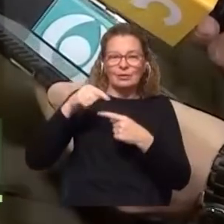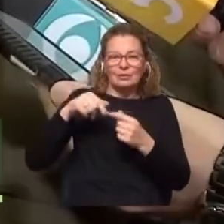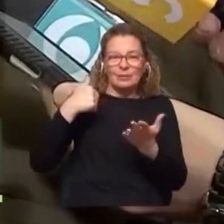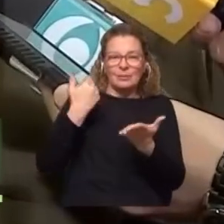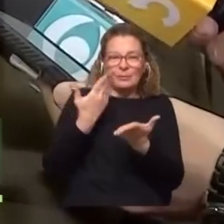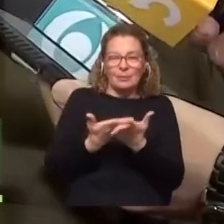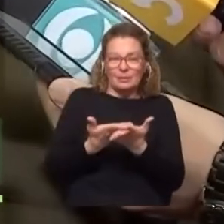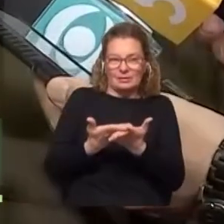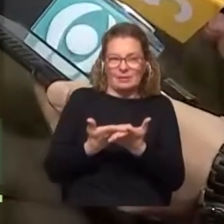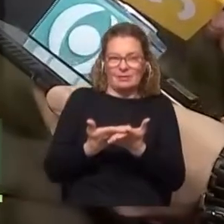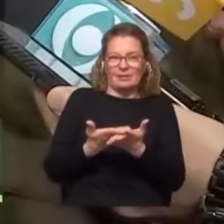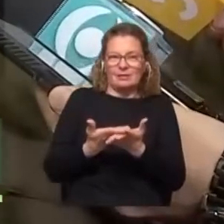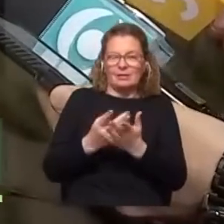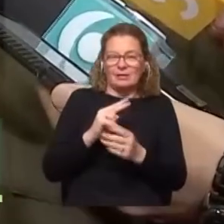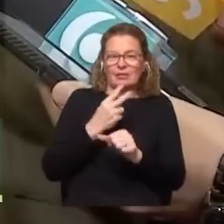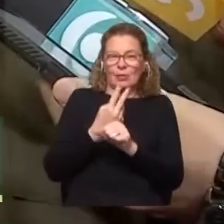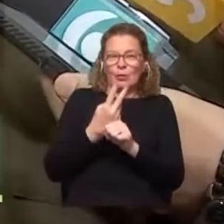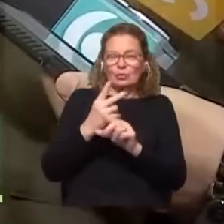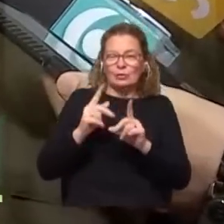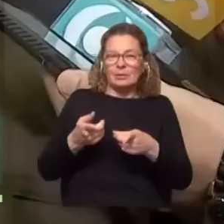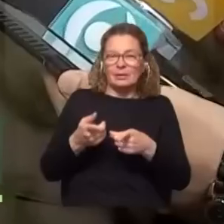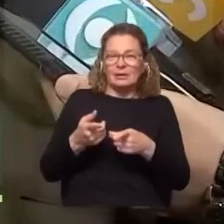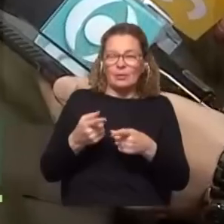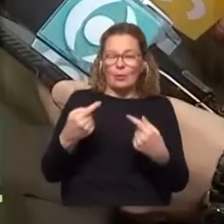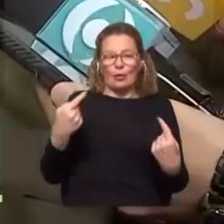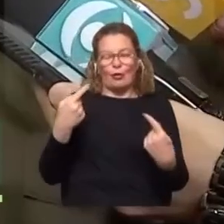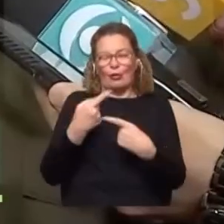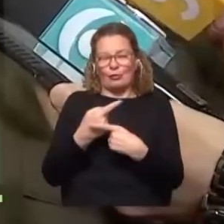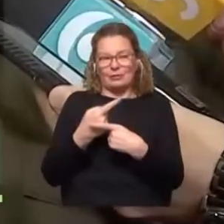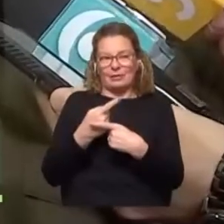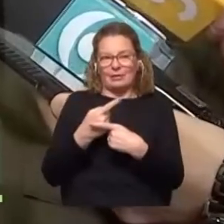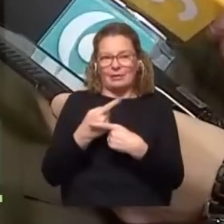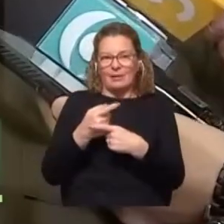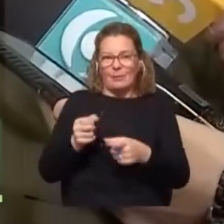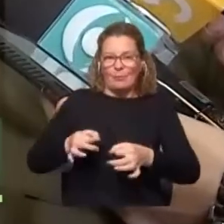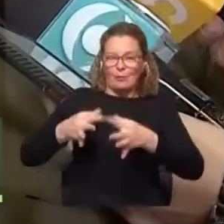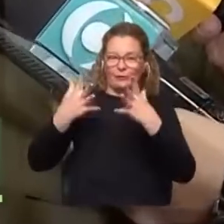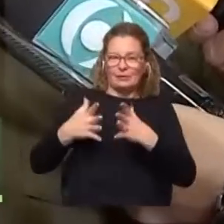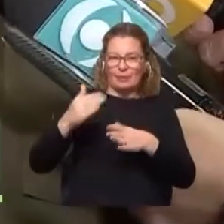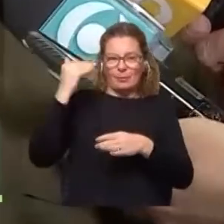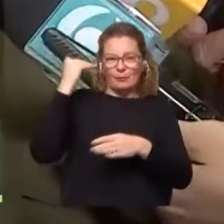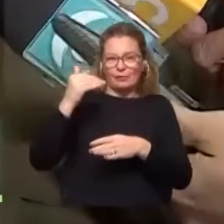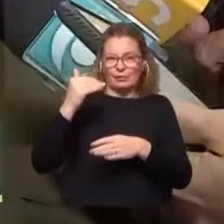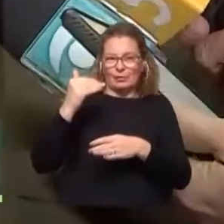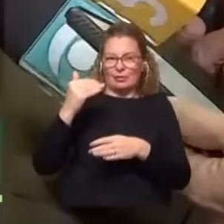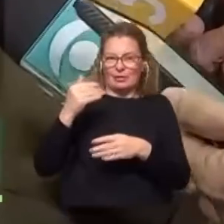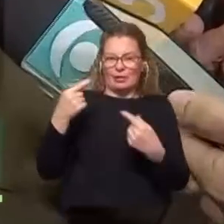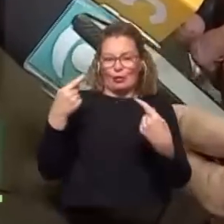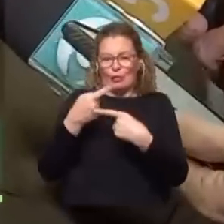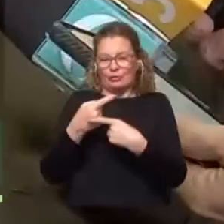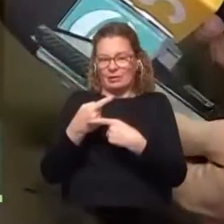propuestas pedagógicas el segundo elemento el ataque durísimo profesionalización docente y a la profesión docente